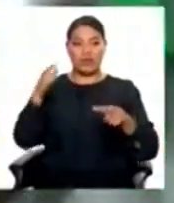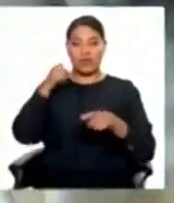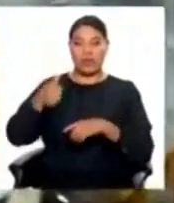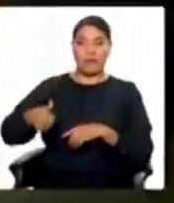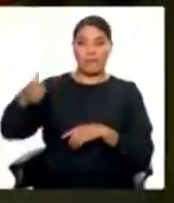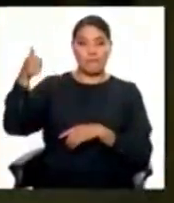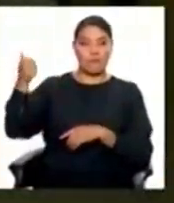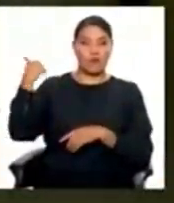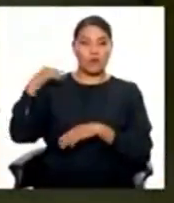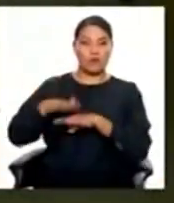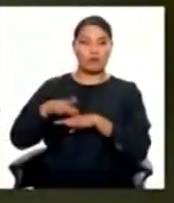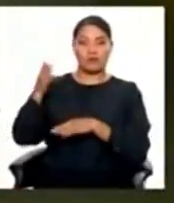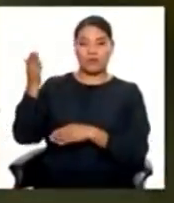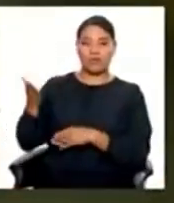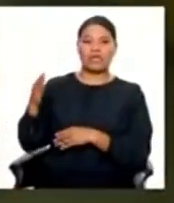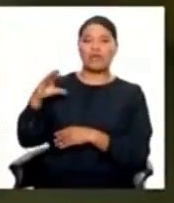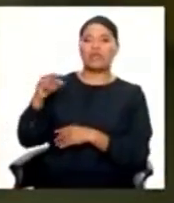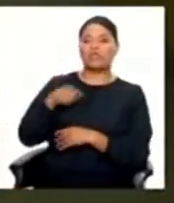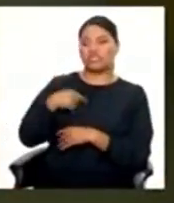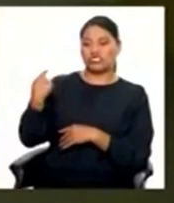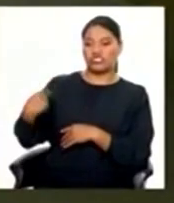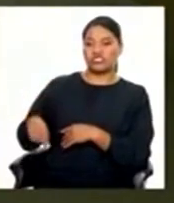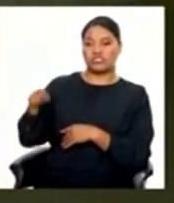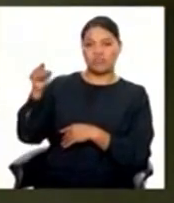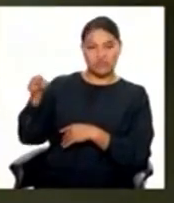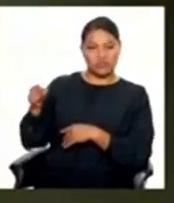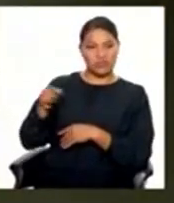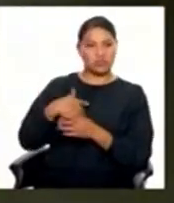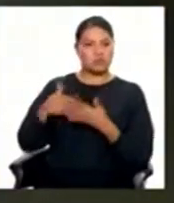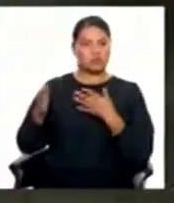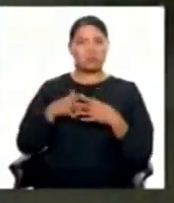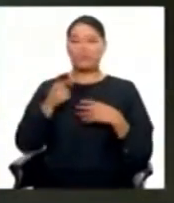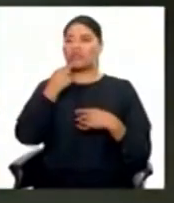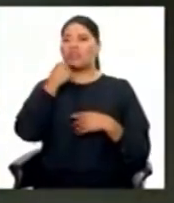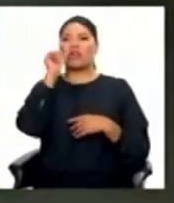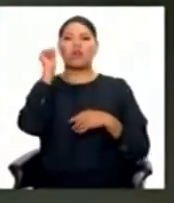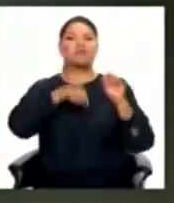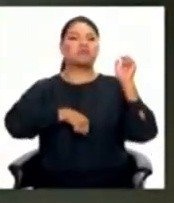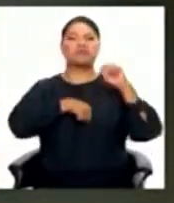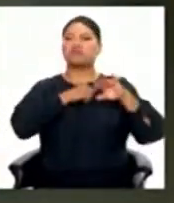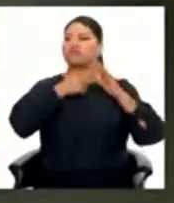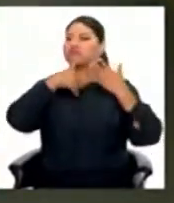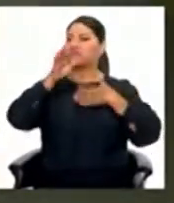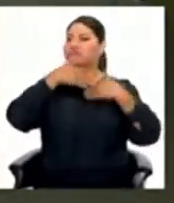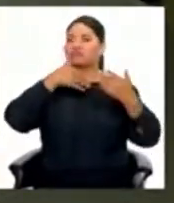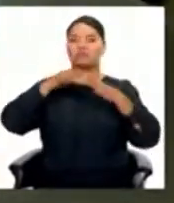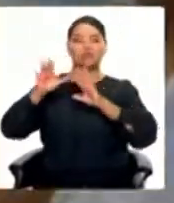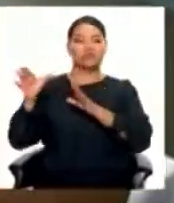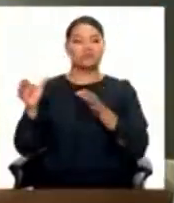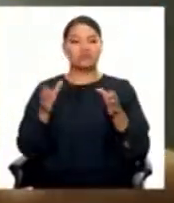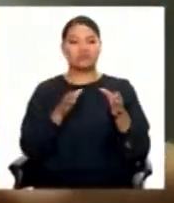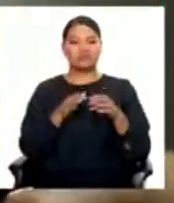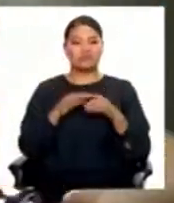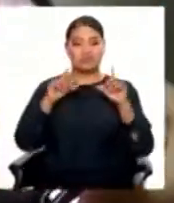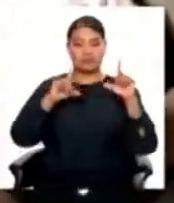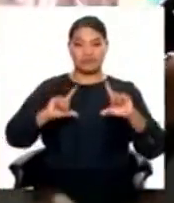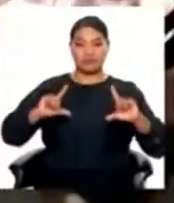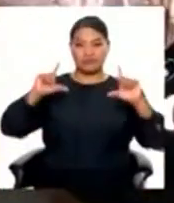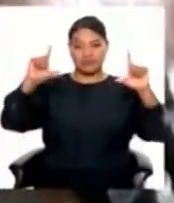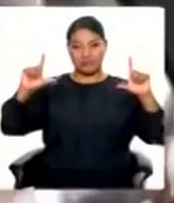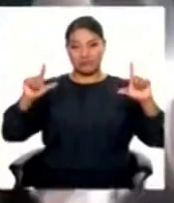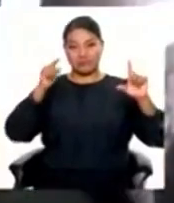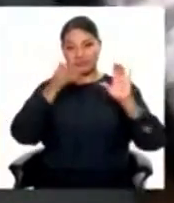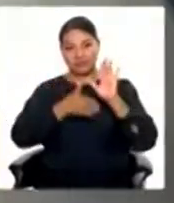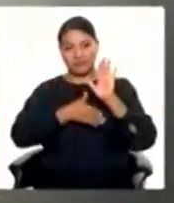del negocio, una ciudadana china, empleó todo tipo de argumentos para intentar justificar su falta. Mira esa